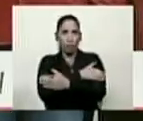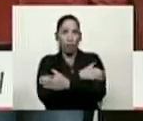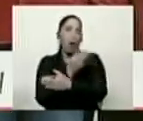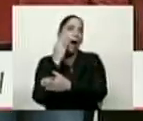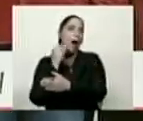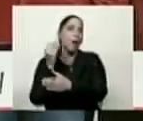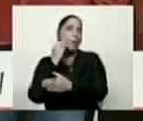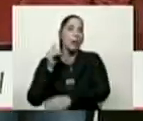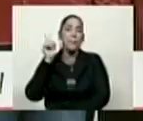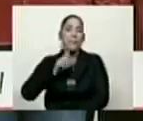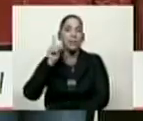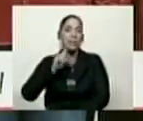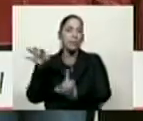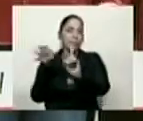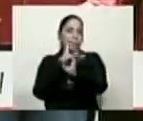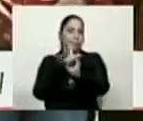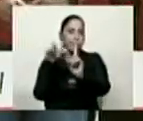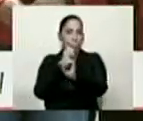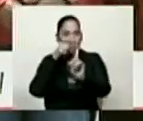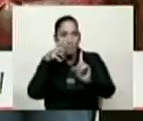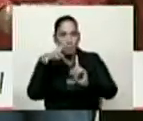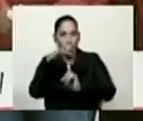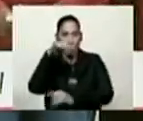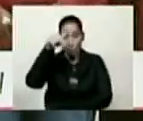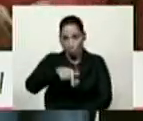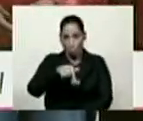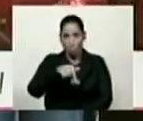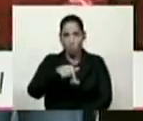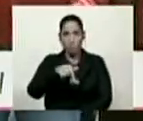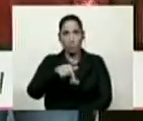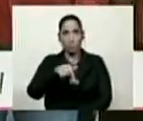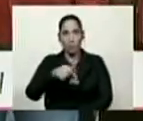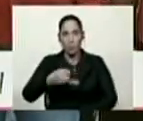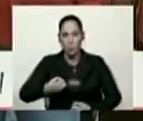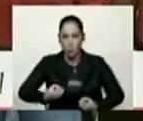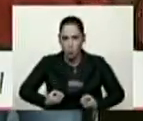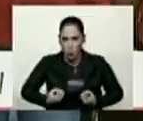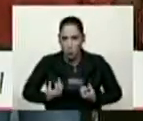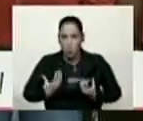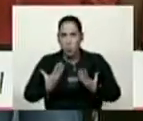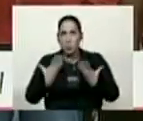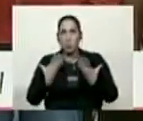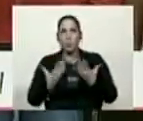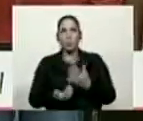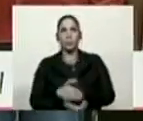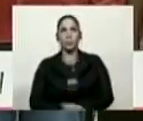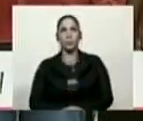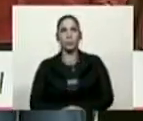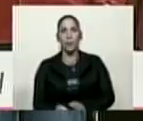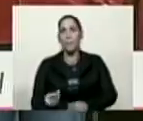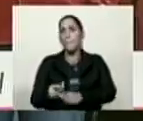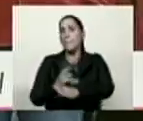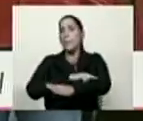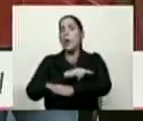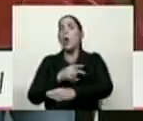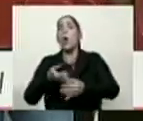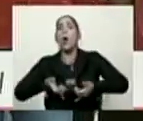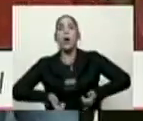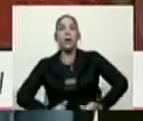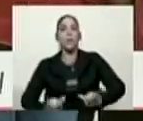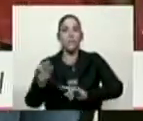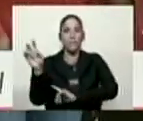acostumbrada a mentirle al pueblo, hoy es la expresión de los peores hijos de Venezuela,